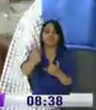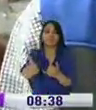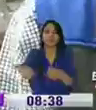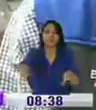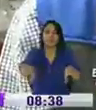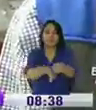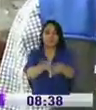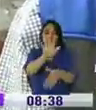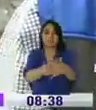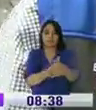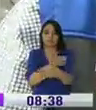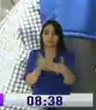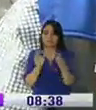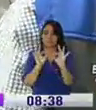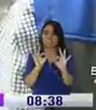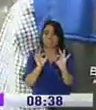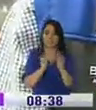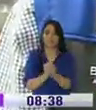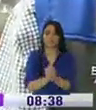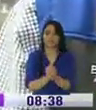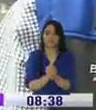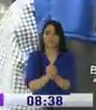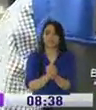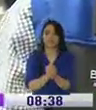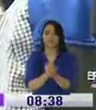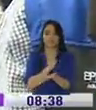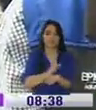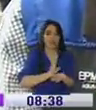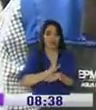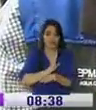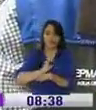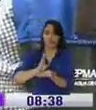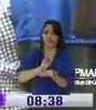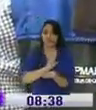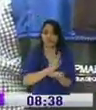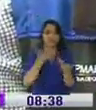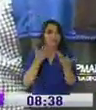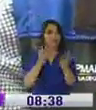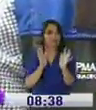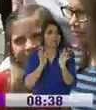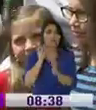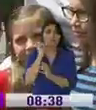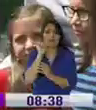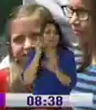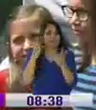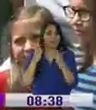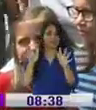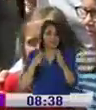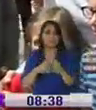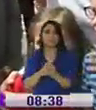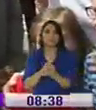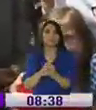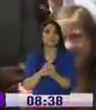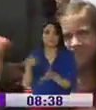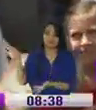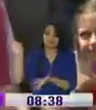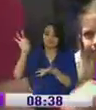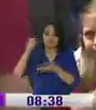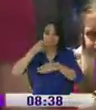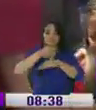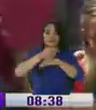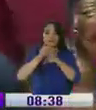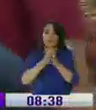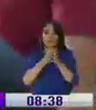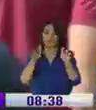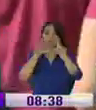cronograma y esperamos que los barrios afectados ya tengan servicios. Según Marco Antonio Ceballos, gerente general de la